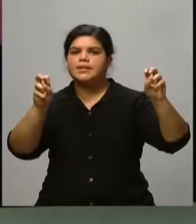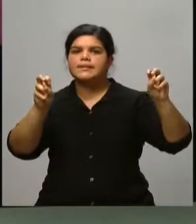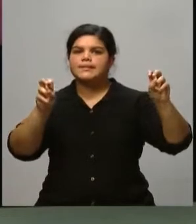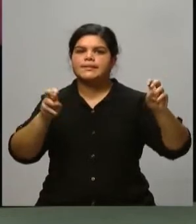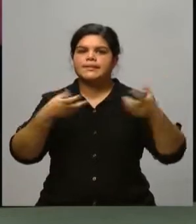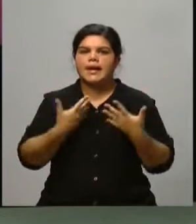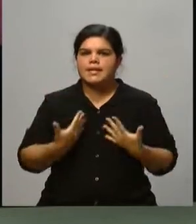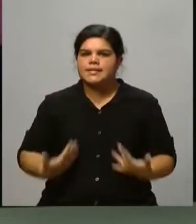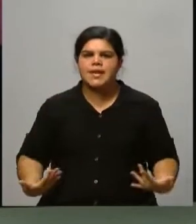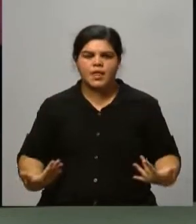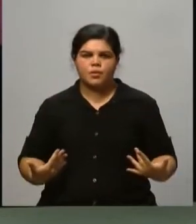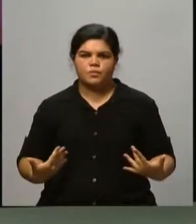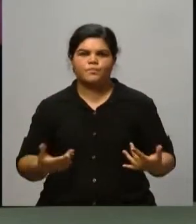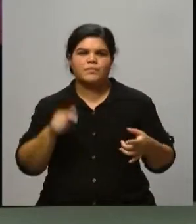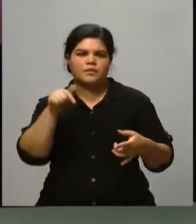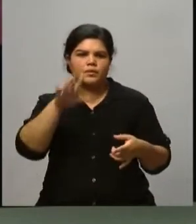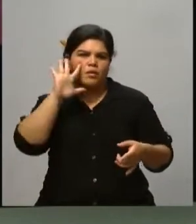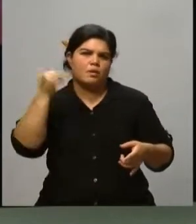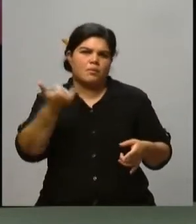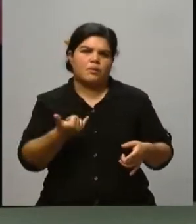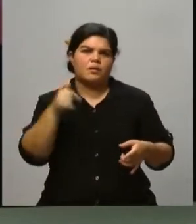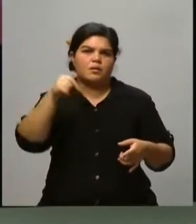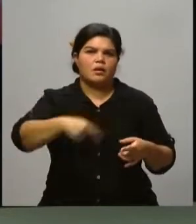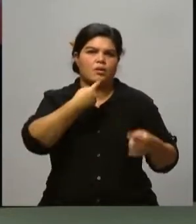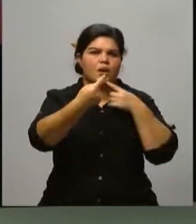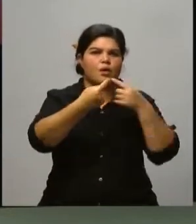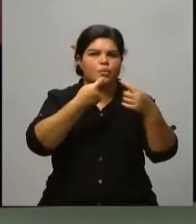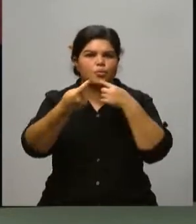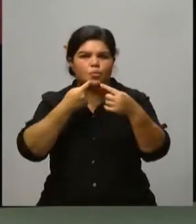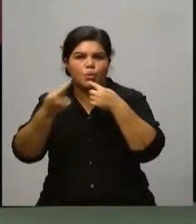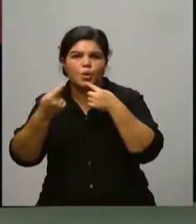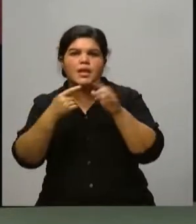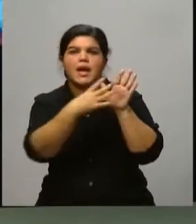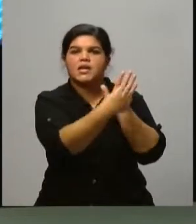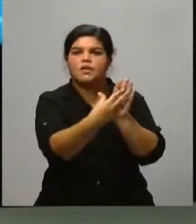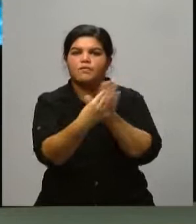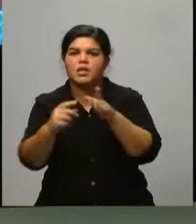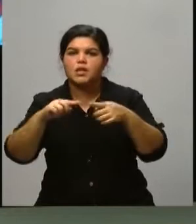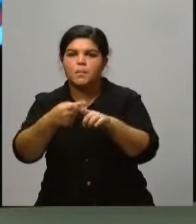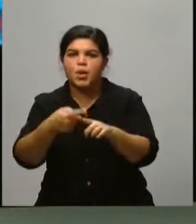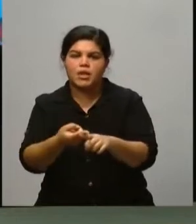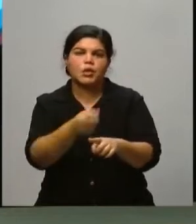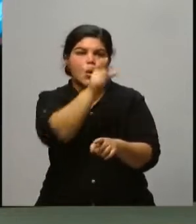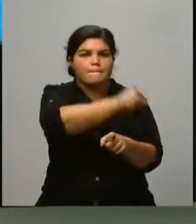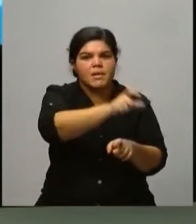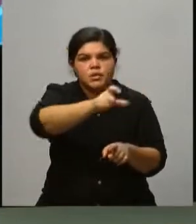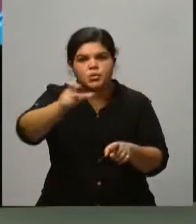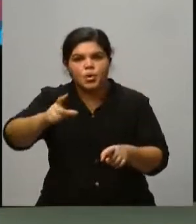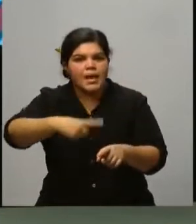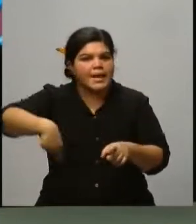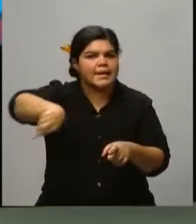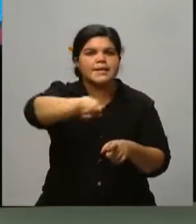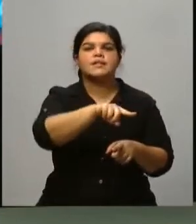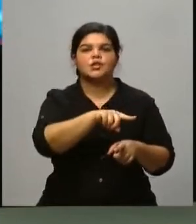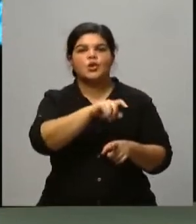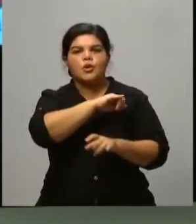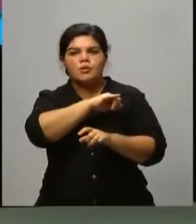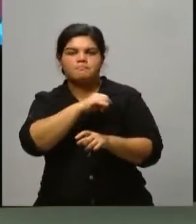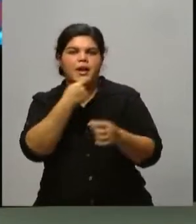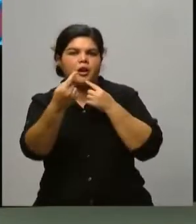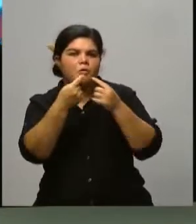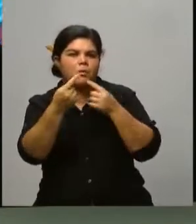tensa las relaciones entre los socios. Ni hablemos de lo que está pasando en el oficialismo. El oficialismo, digamos,